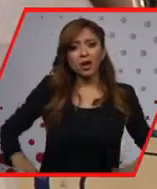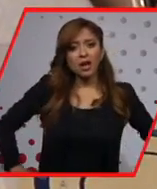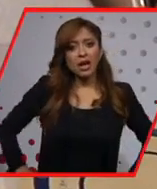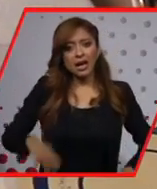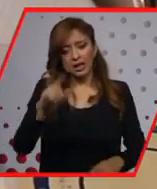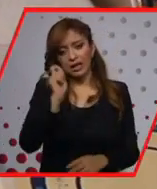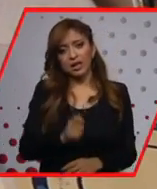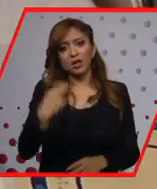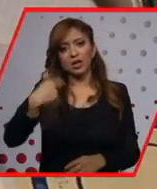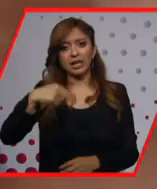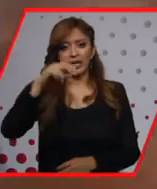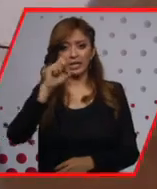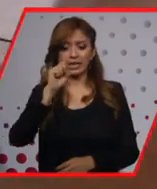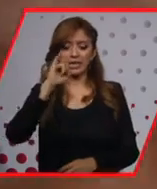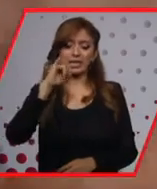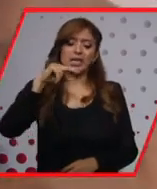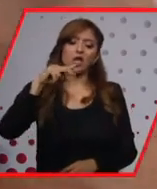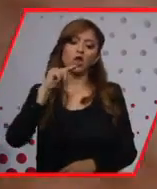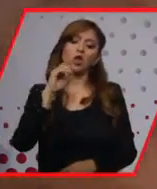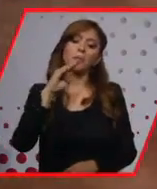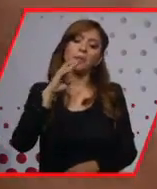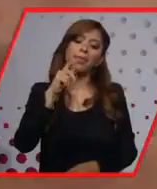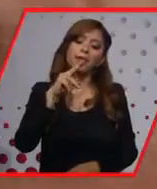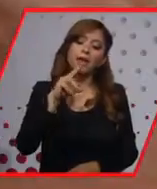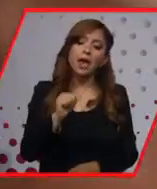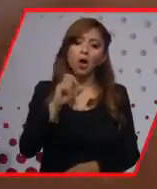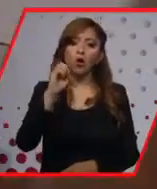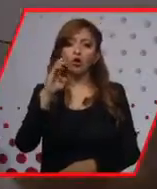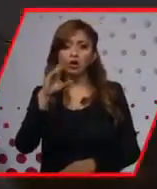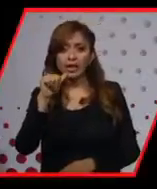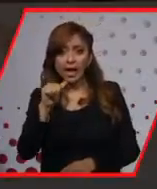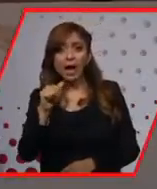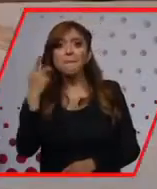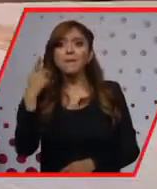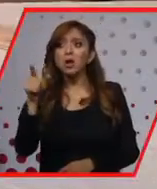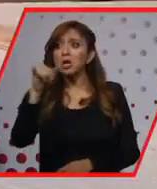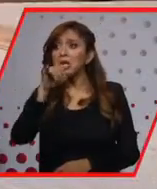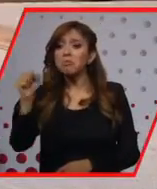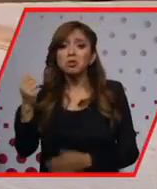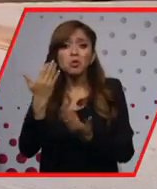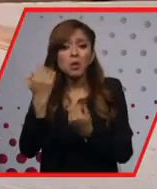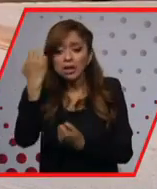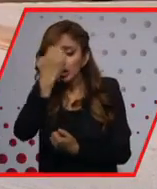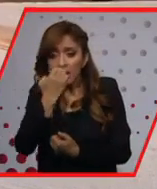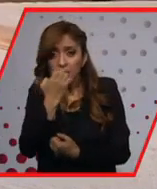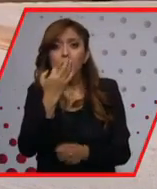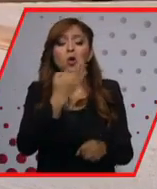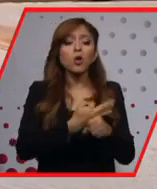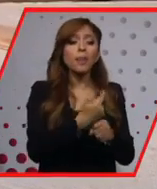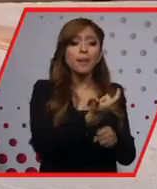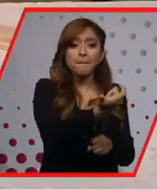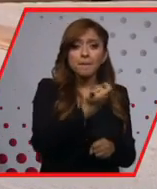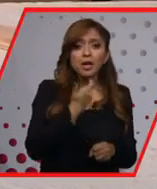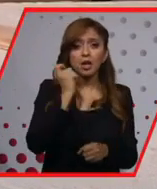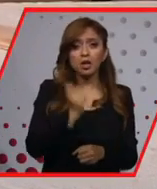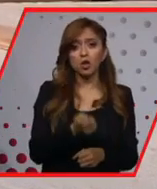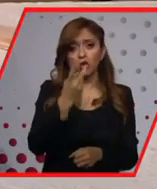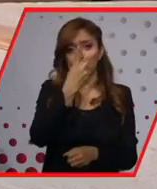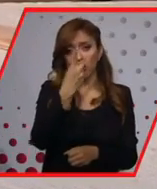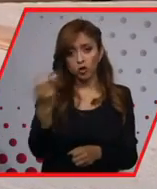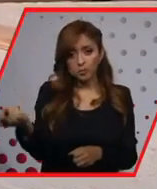un estudio de sintometría ósea, estudio que el IS ya no lo proporciona. Yo con lo que recibo de pensión, que son